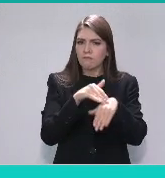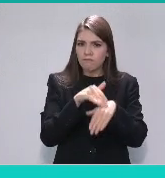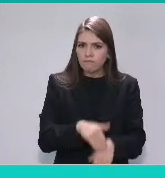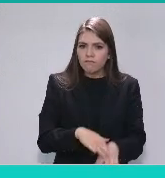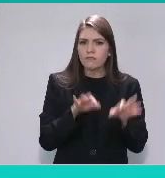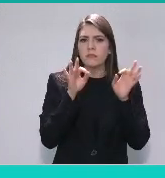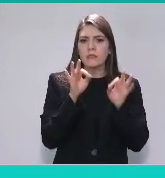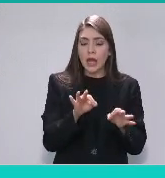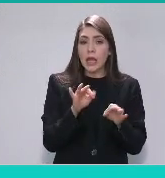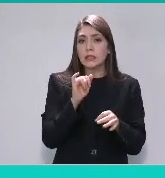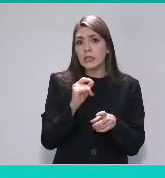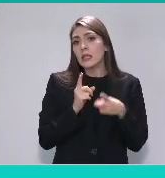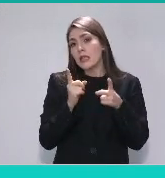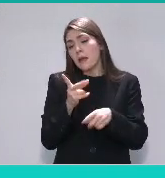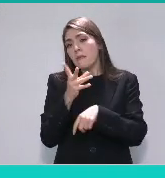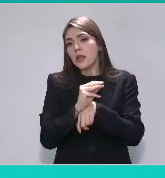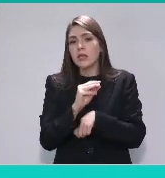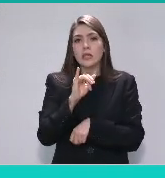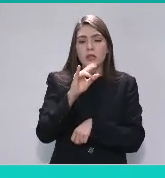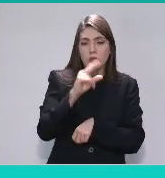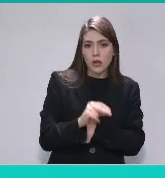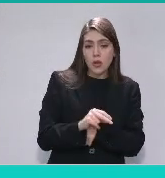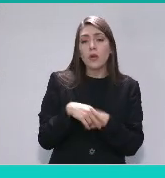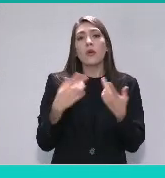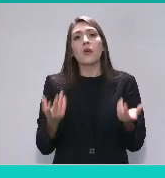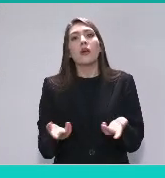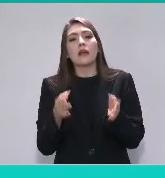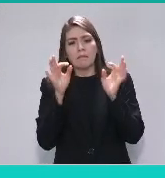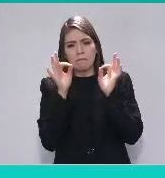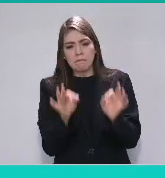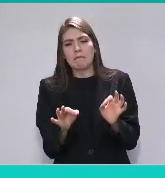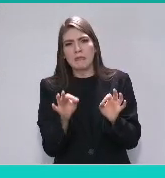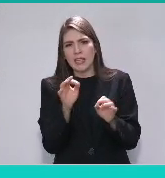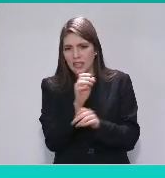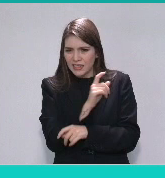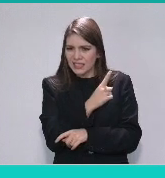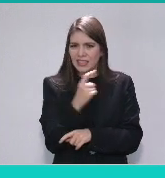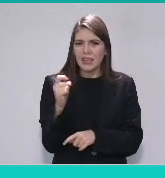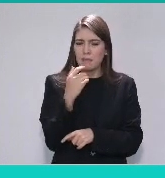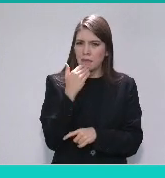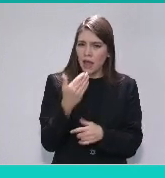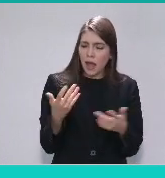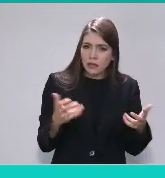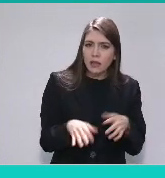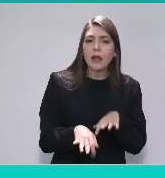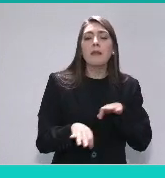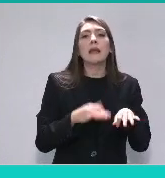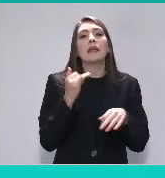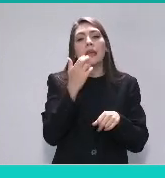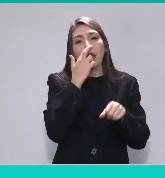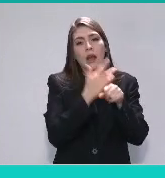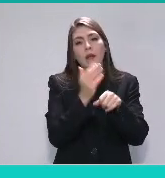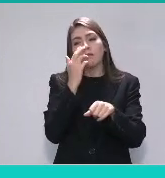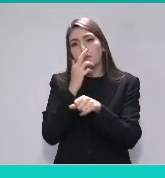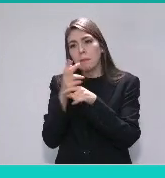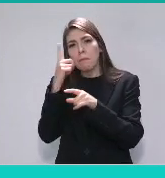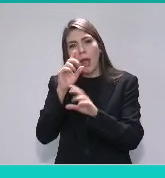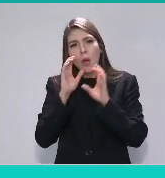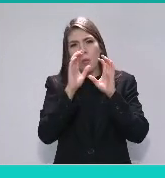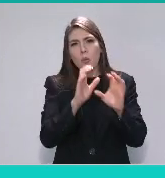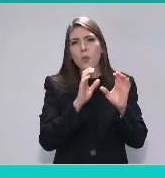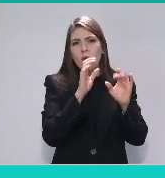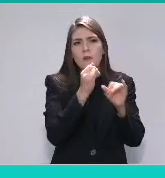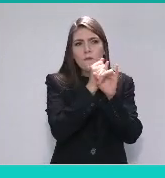consentimiento calidad proporcionalidad información y responsabilidad en el tratamiento de datos